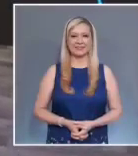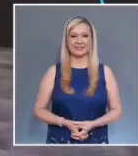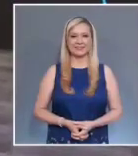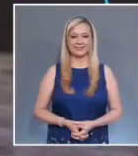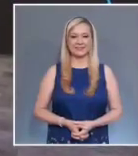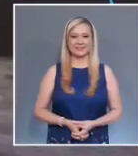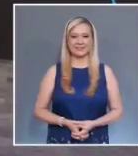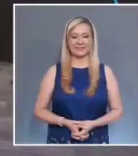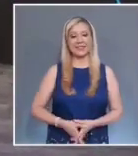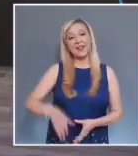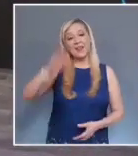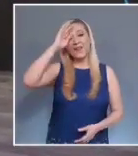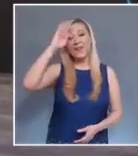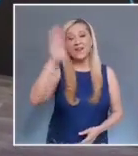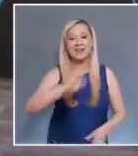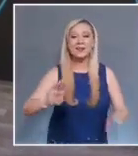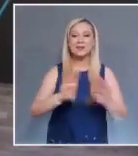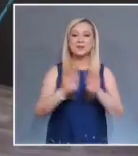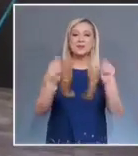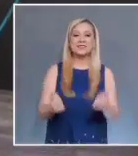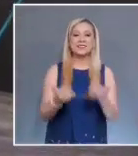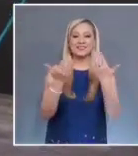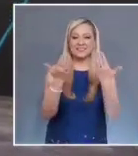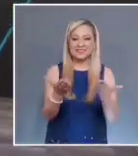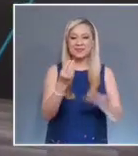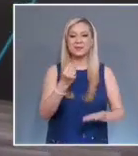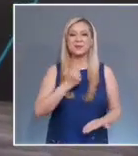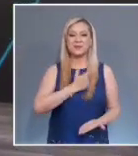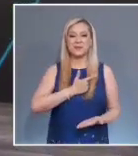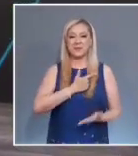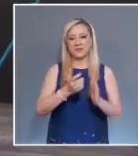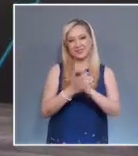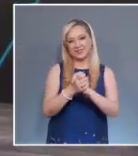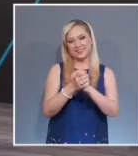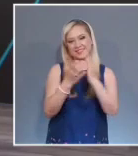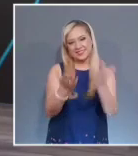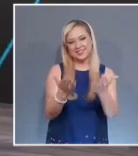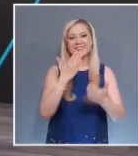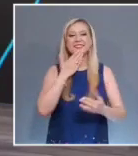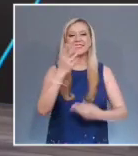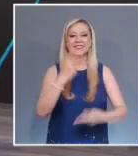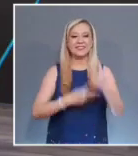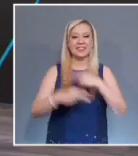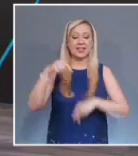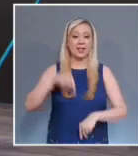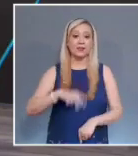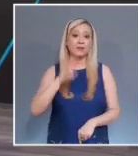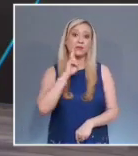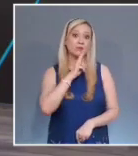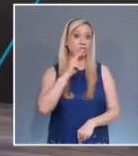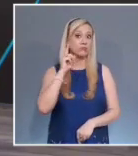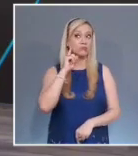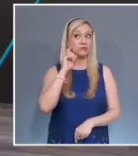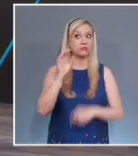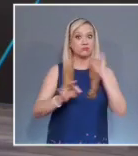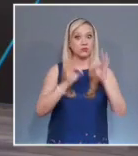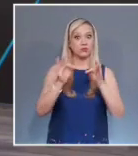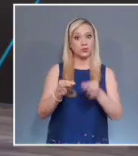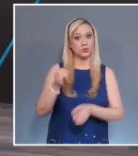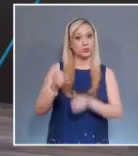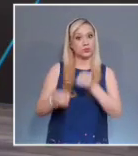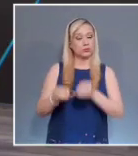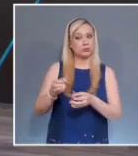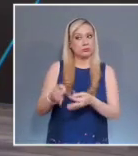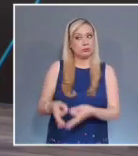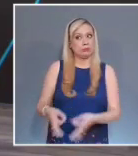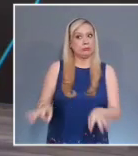Hola, ¿qué tal? ¿Cómo le va? Qué gusto saludarle. Bienvenido, bienvenida a la información jurídica más importante, pero también y sin duda la más relevante